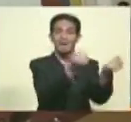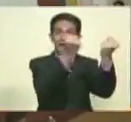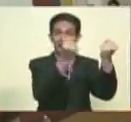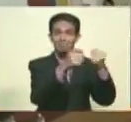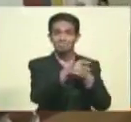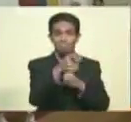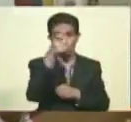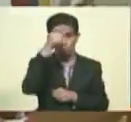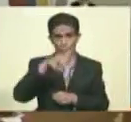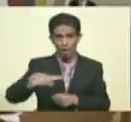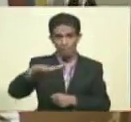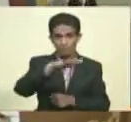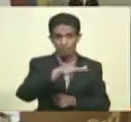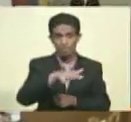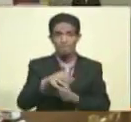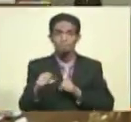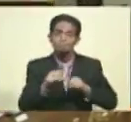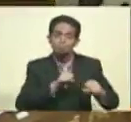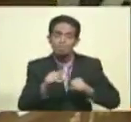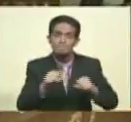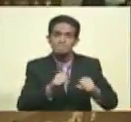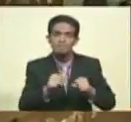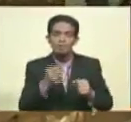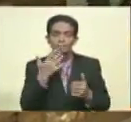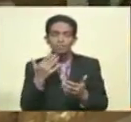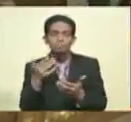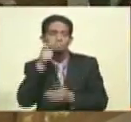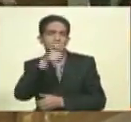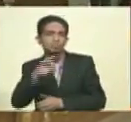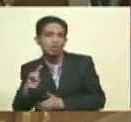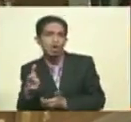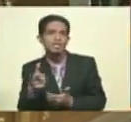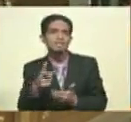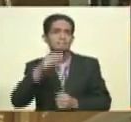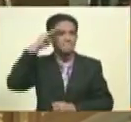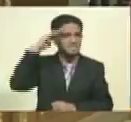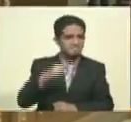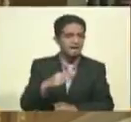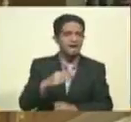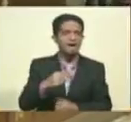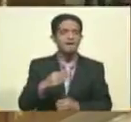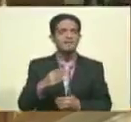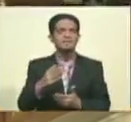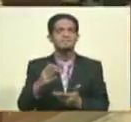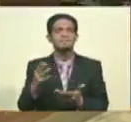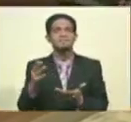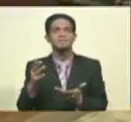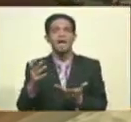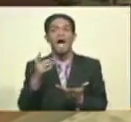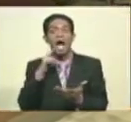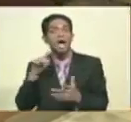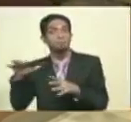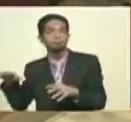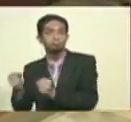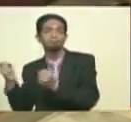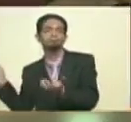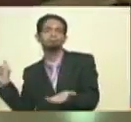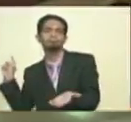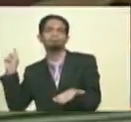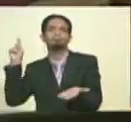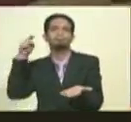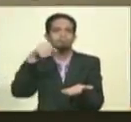el pueblo, el movimiento cívico-militar organizado, llegó Chávez nuevamente al Palacio de